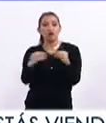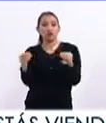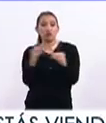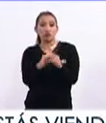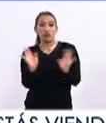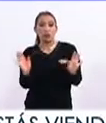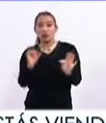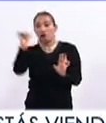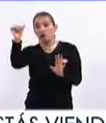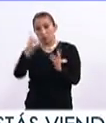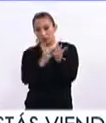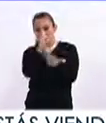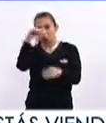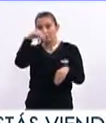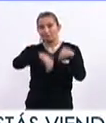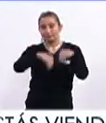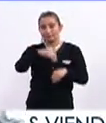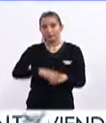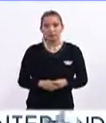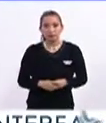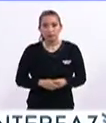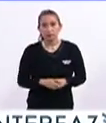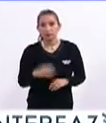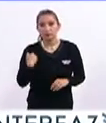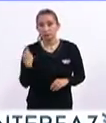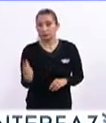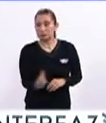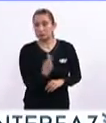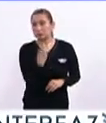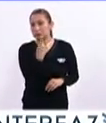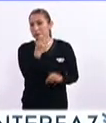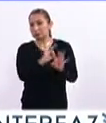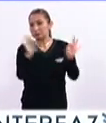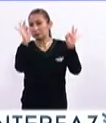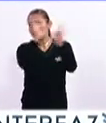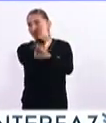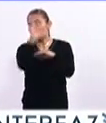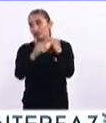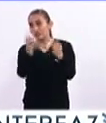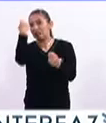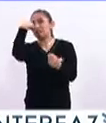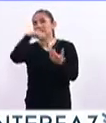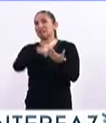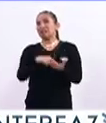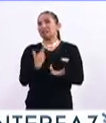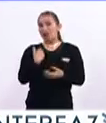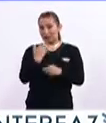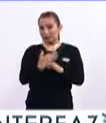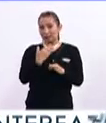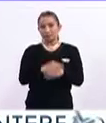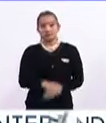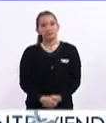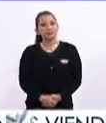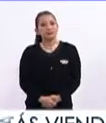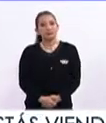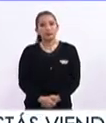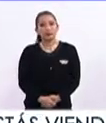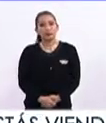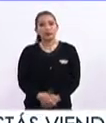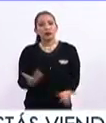por todas las demás verduras que yo haga. La pregunta del millón, doctor, que todos nos estamos haciendo en este momento,